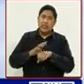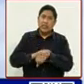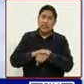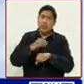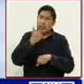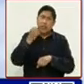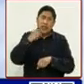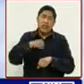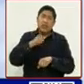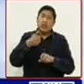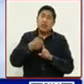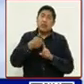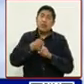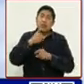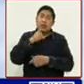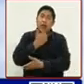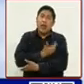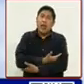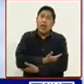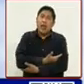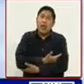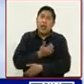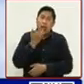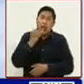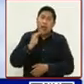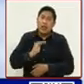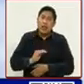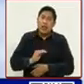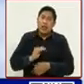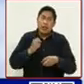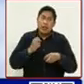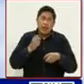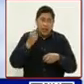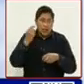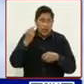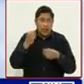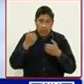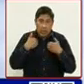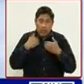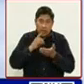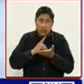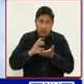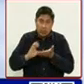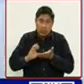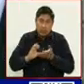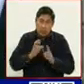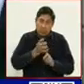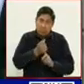ha abusado de su propia hija, una menor con problemas de discapacidad.